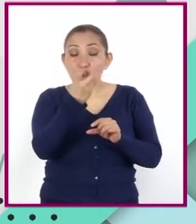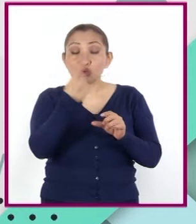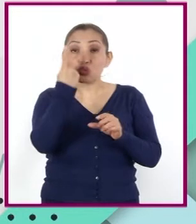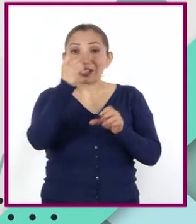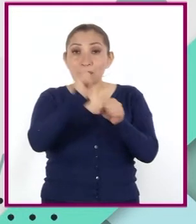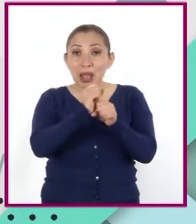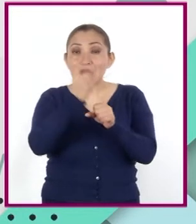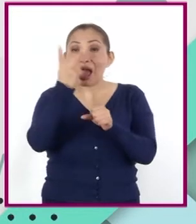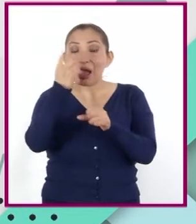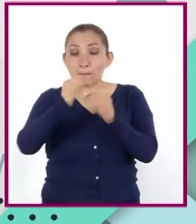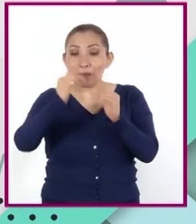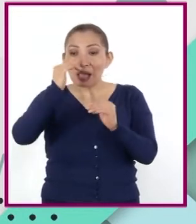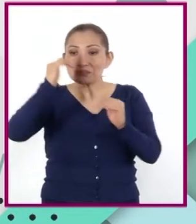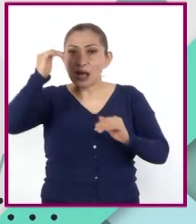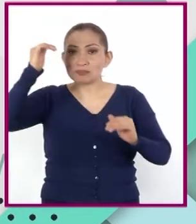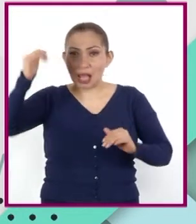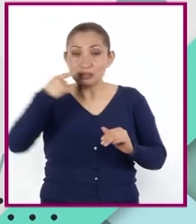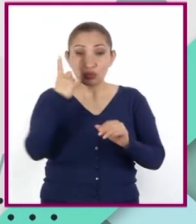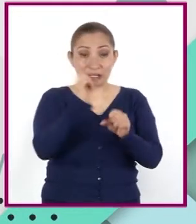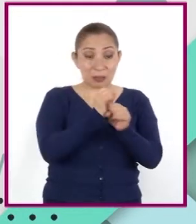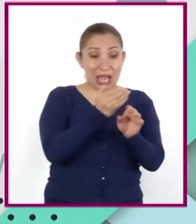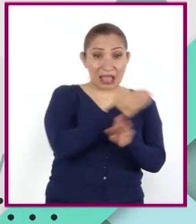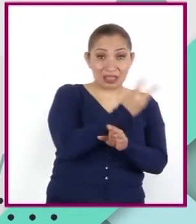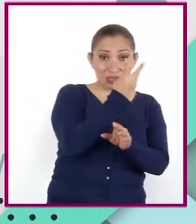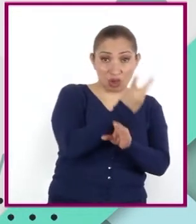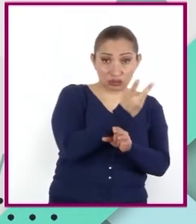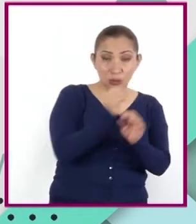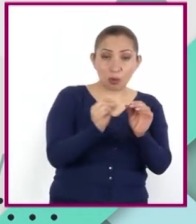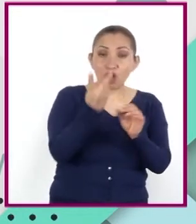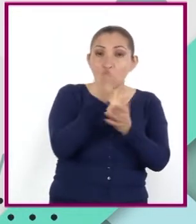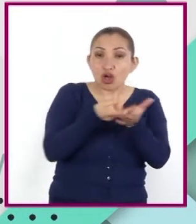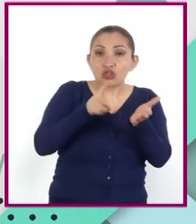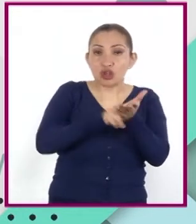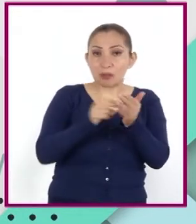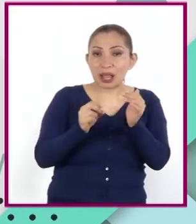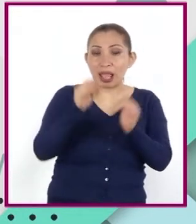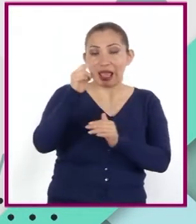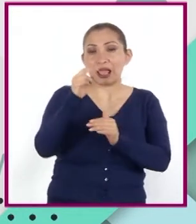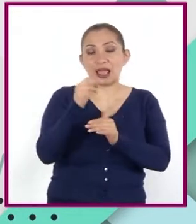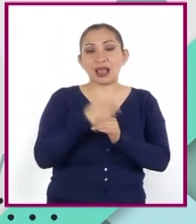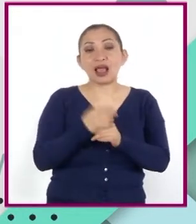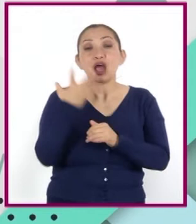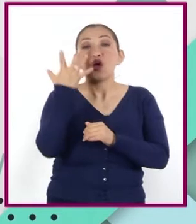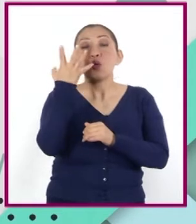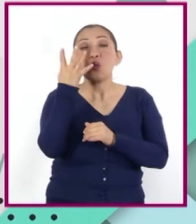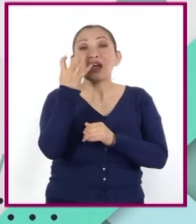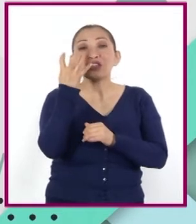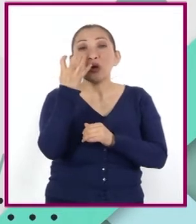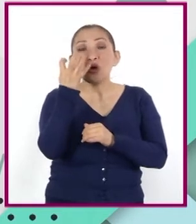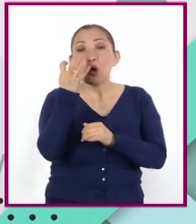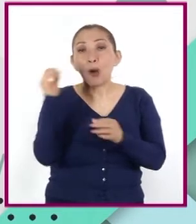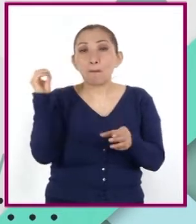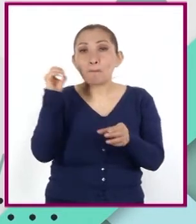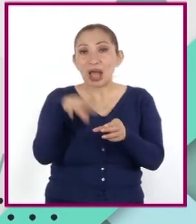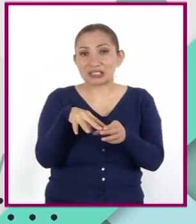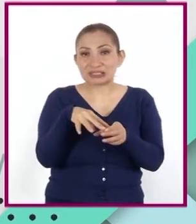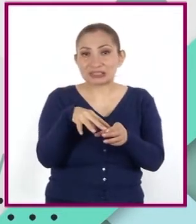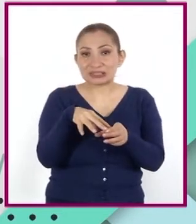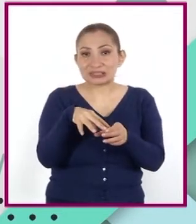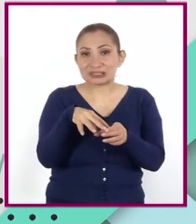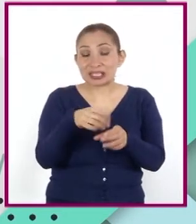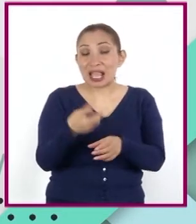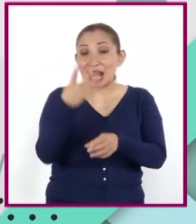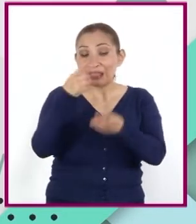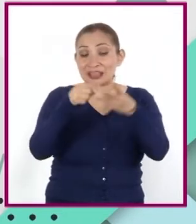en comparación con lo aportado la semana anterior, por lo que en la segunda ahorrará 4 pesos adicionales, en